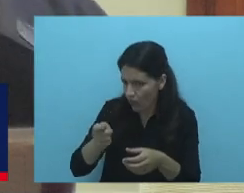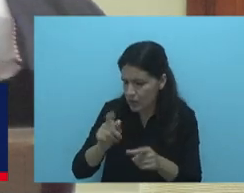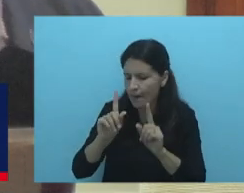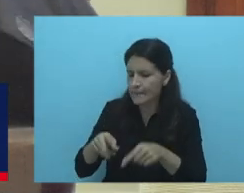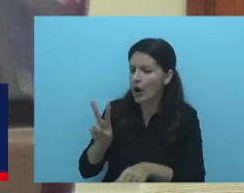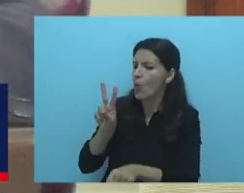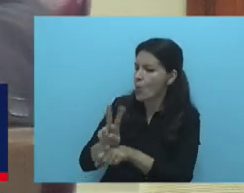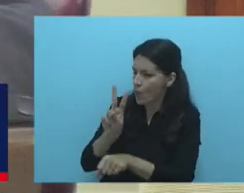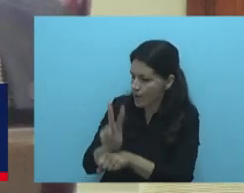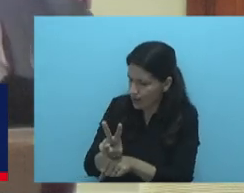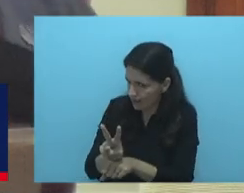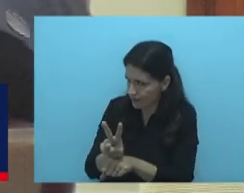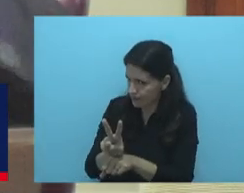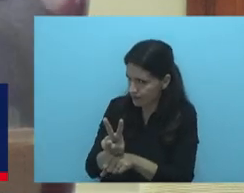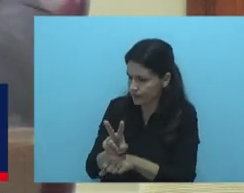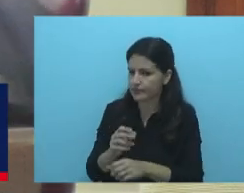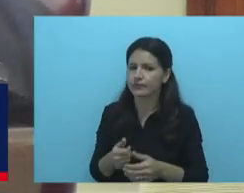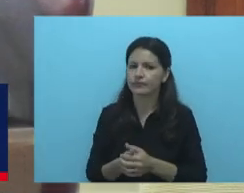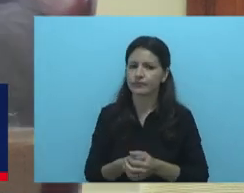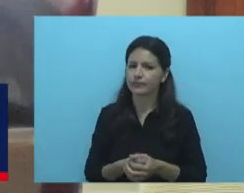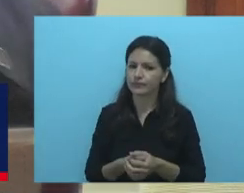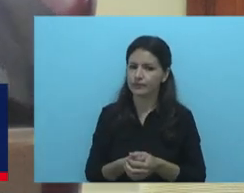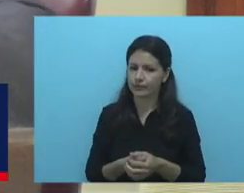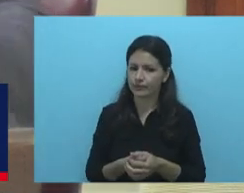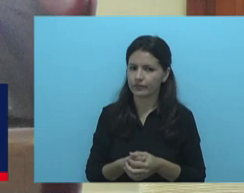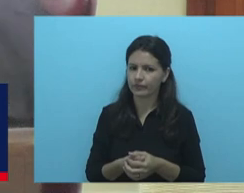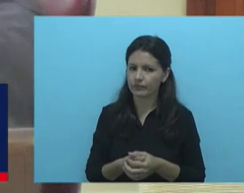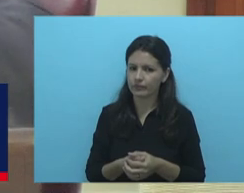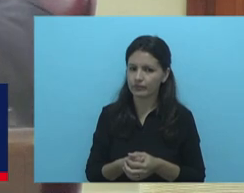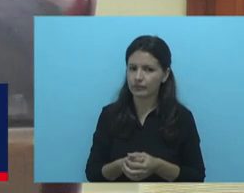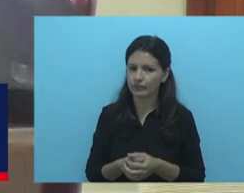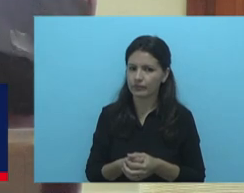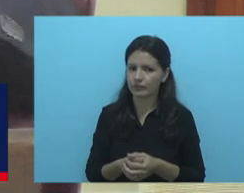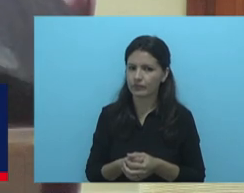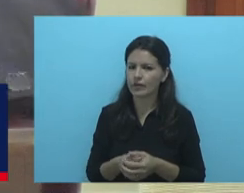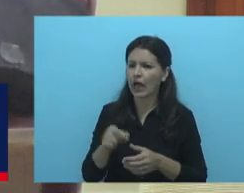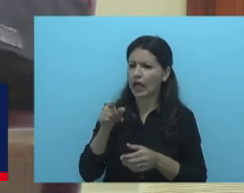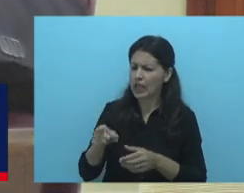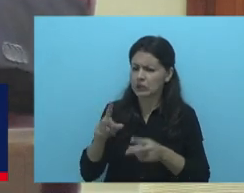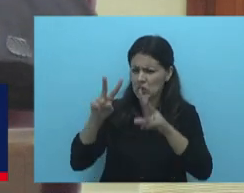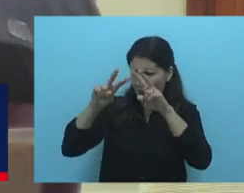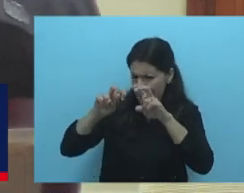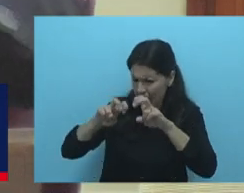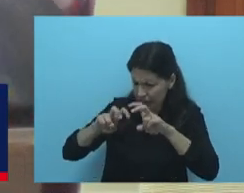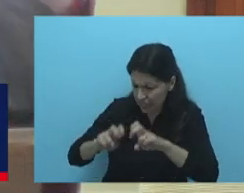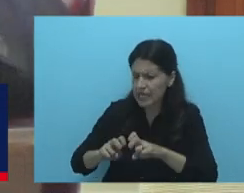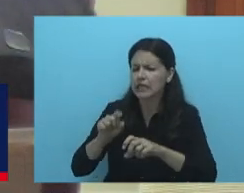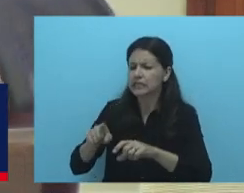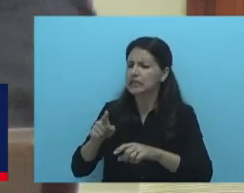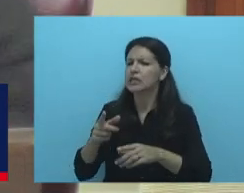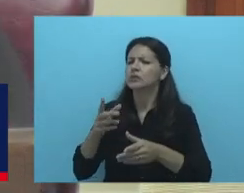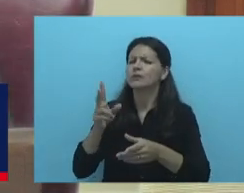la mosca en la oreja para que efectivamente esas causas avancen y para respaldar el